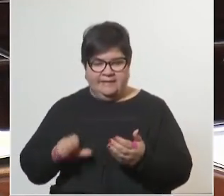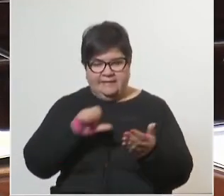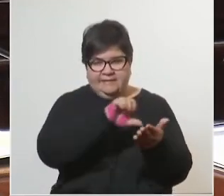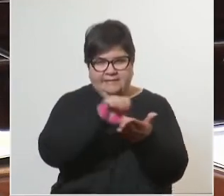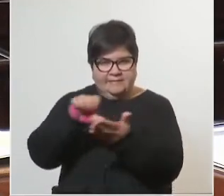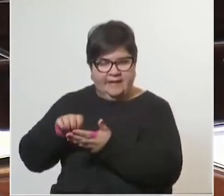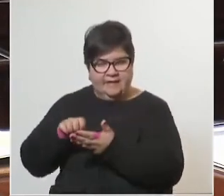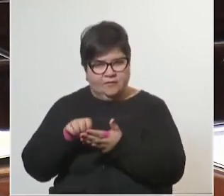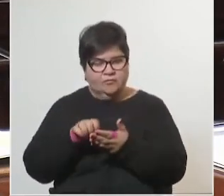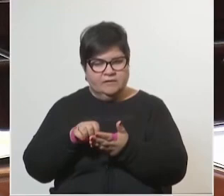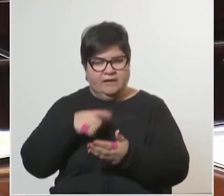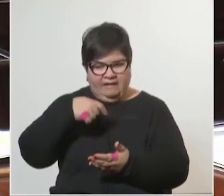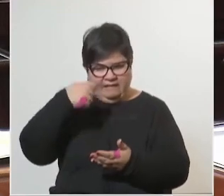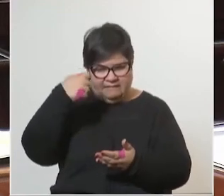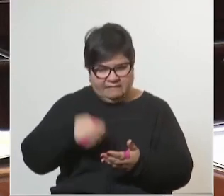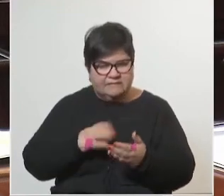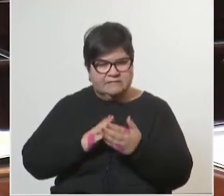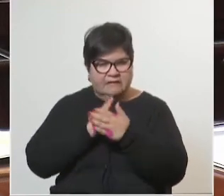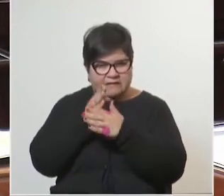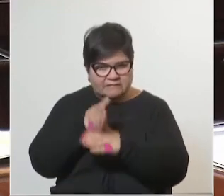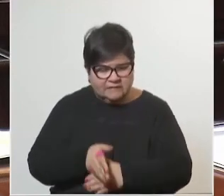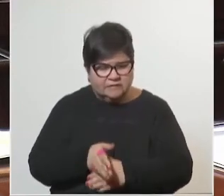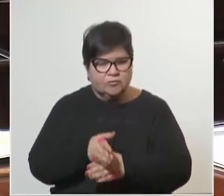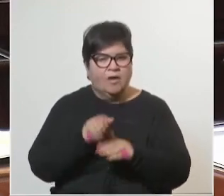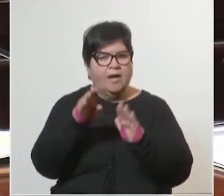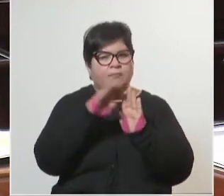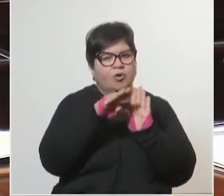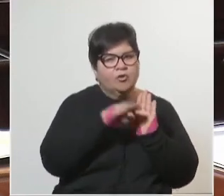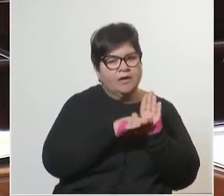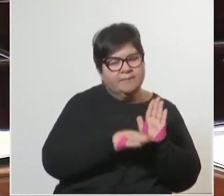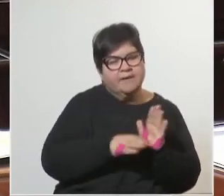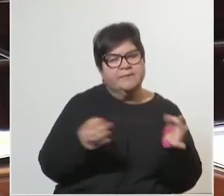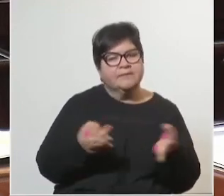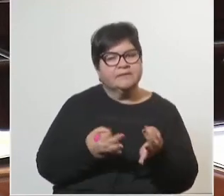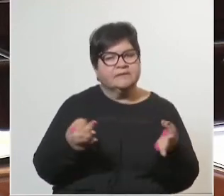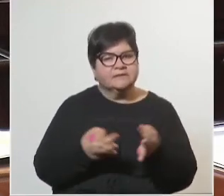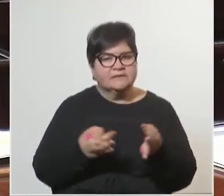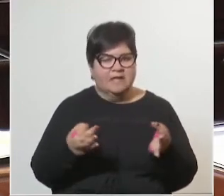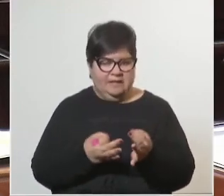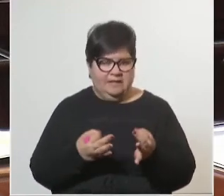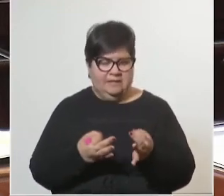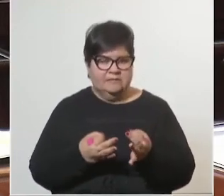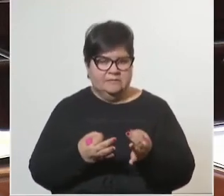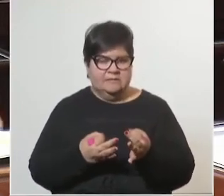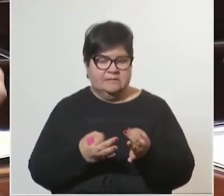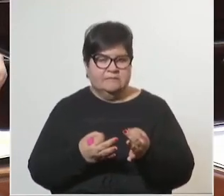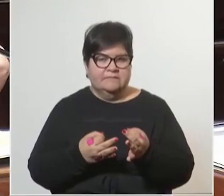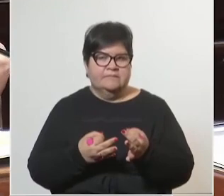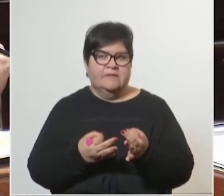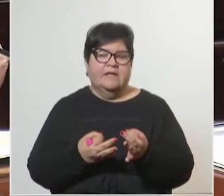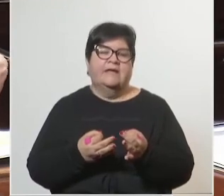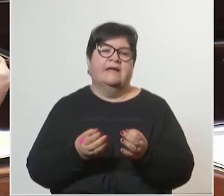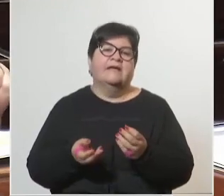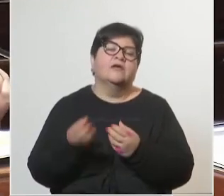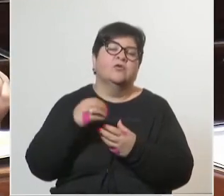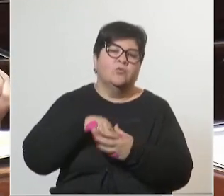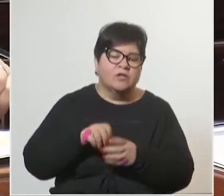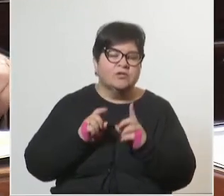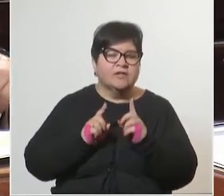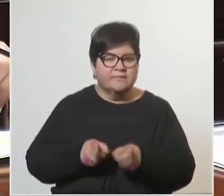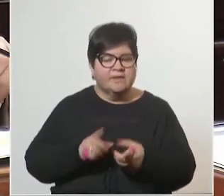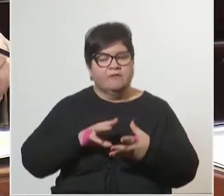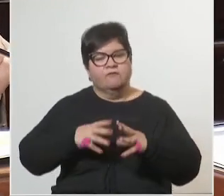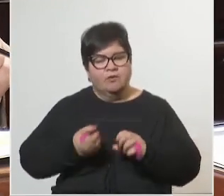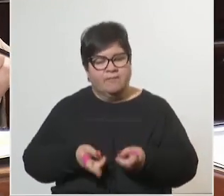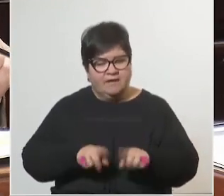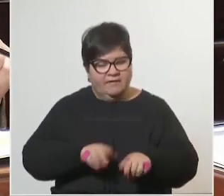persona mayor privada de libertad a programas especiales y atención integral, incluidos los mecanismos de rehabilitación para